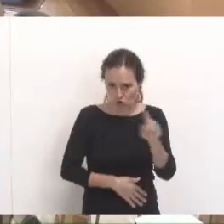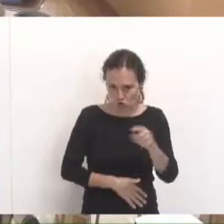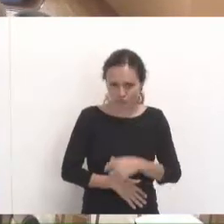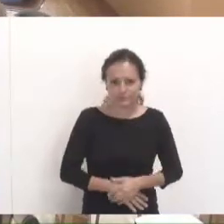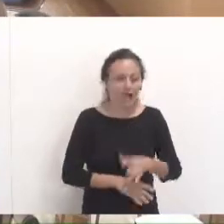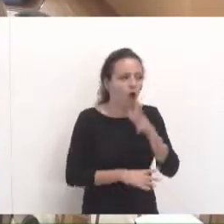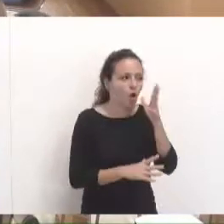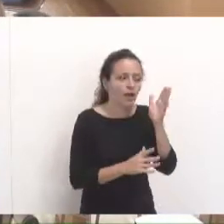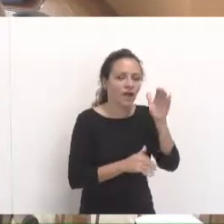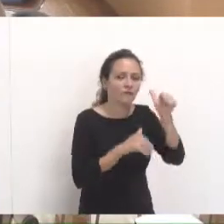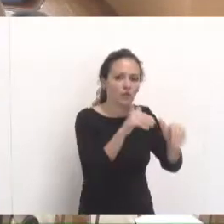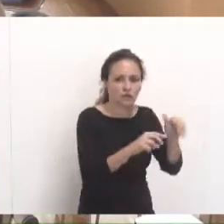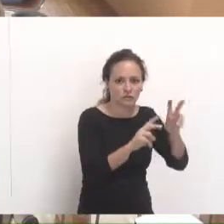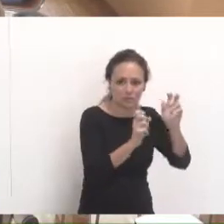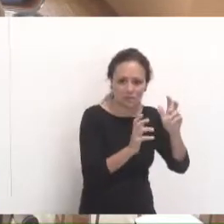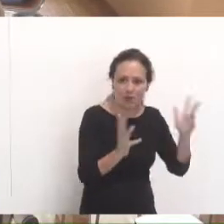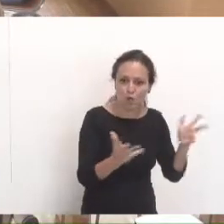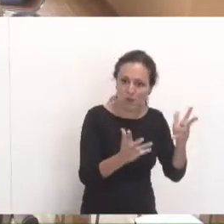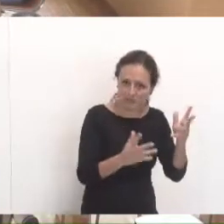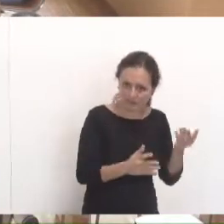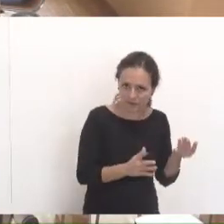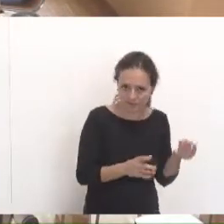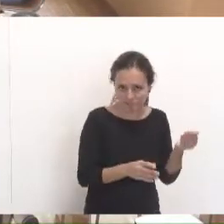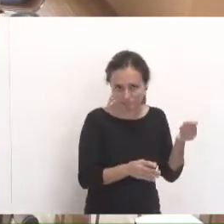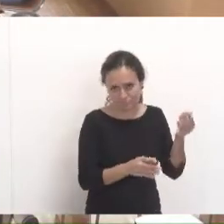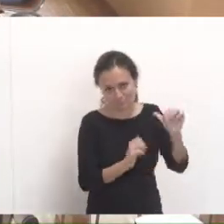Comienza la votación de la urgencia.